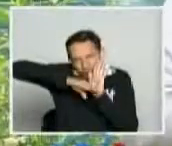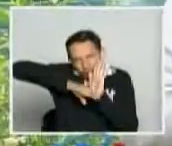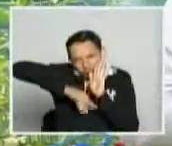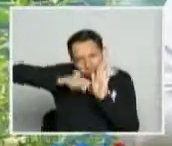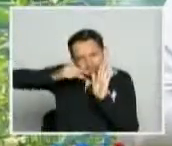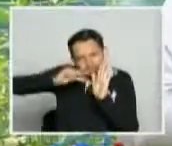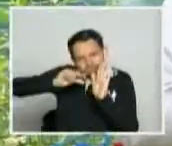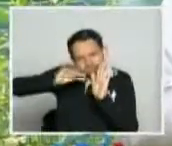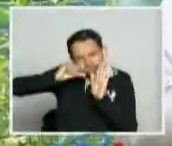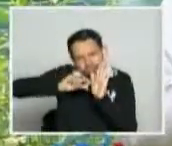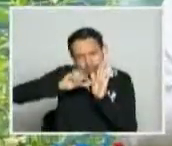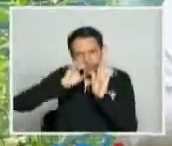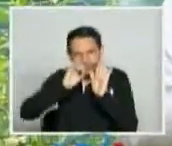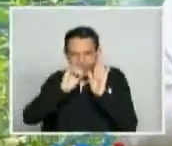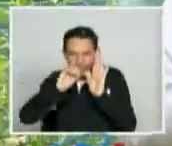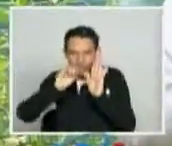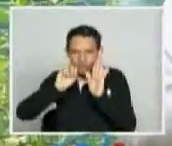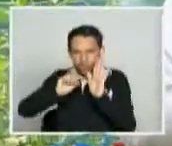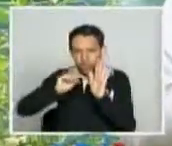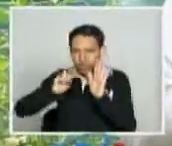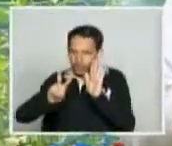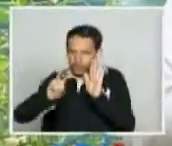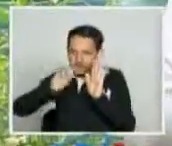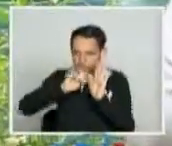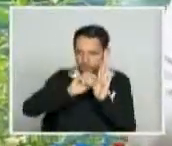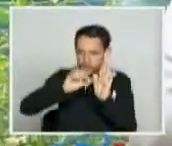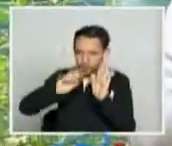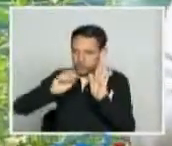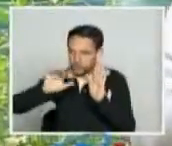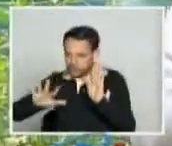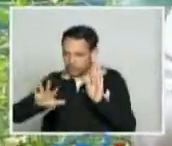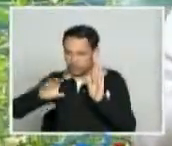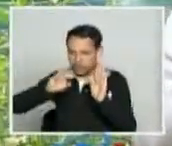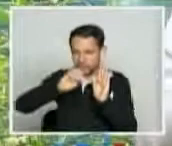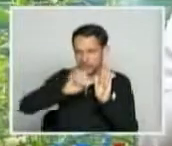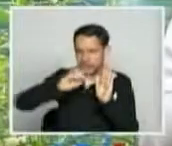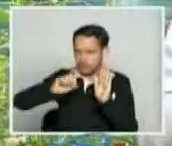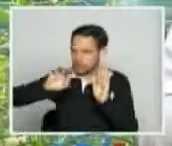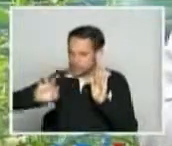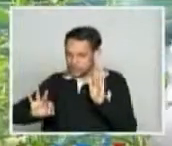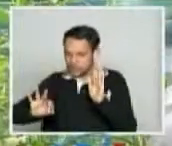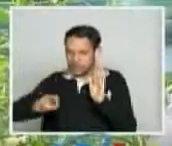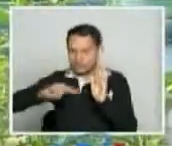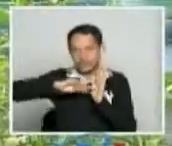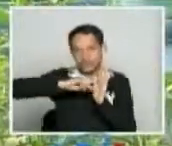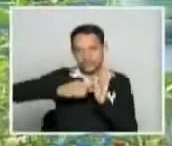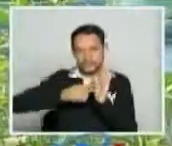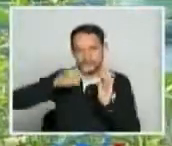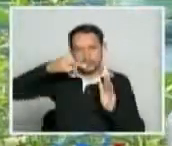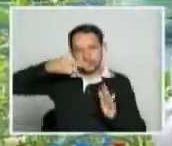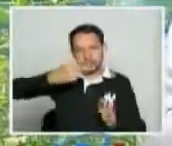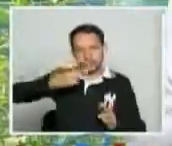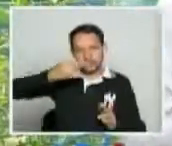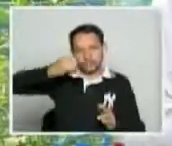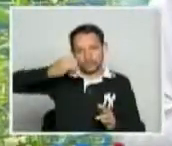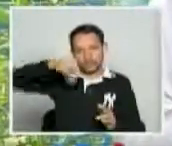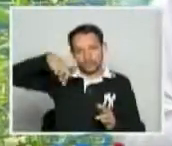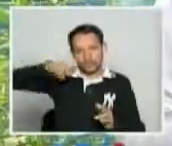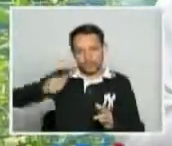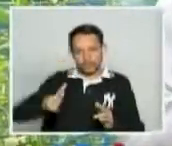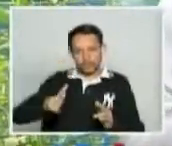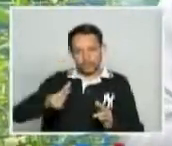por allá en 0,02, 0,05, es hipertiroidismo. Y el